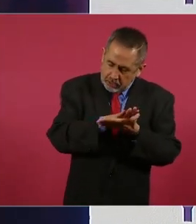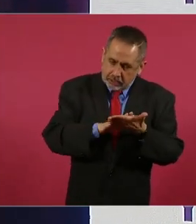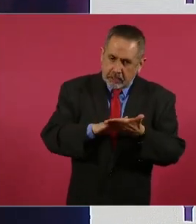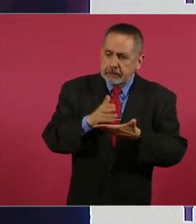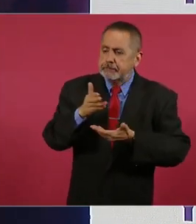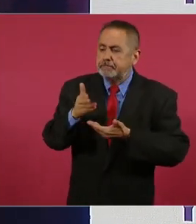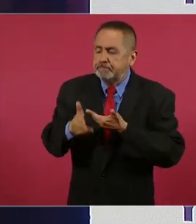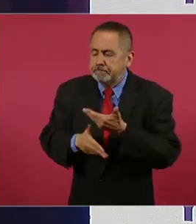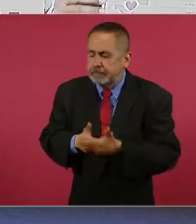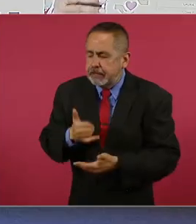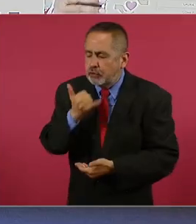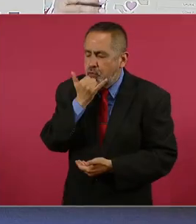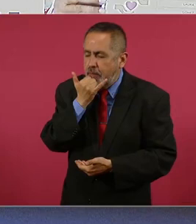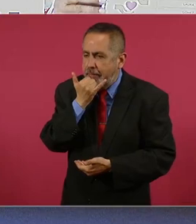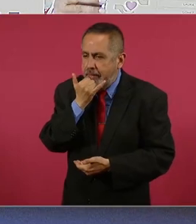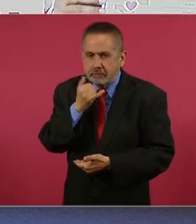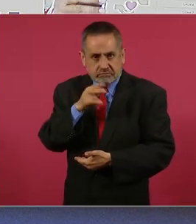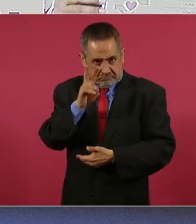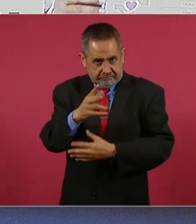ofrecer disculpas,